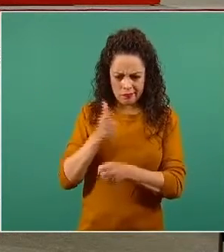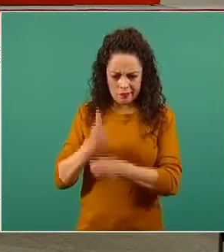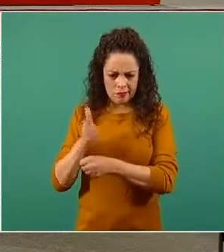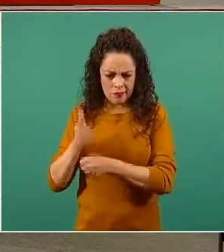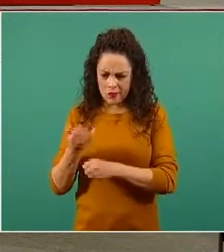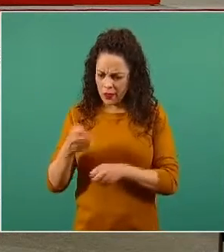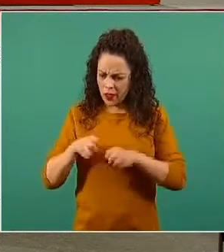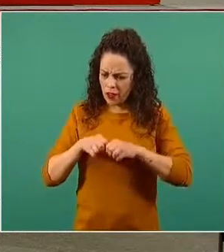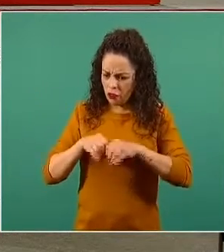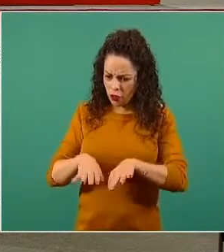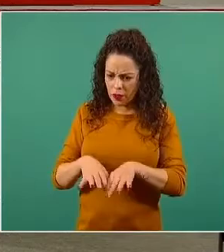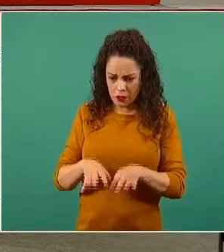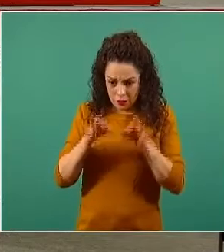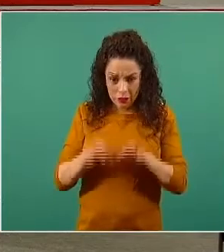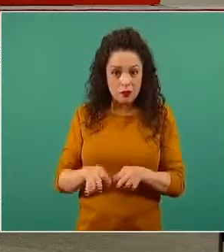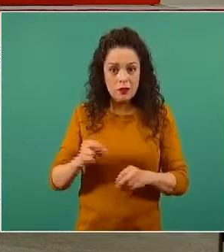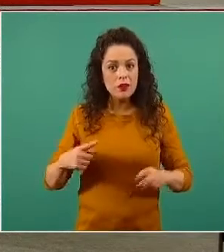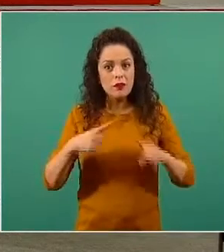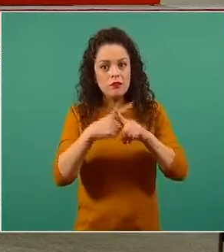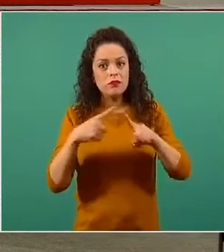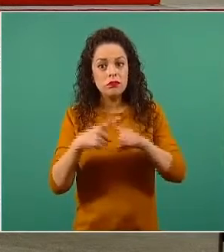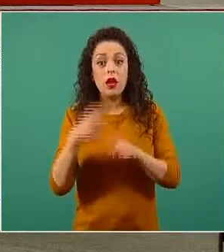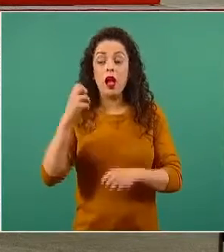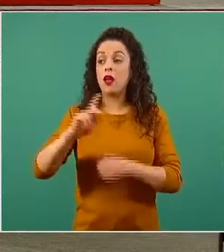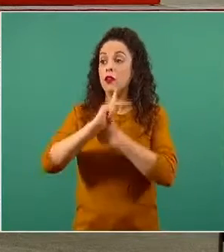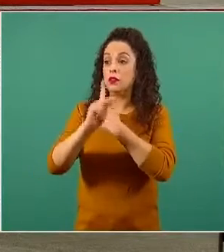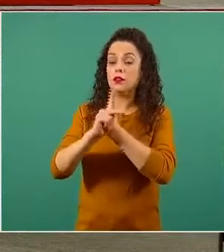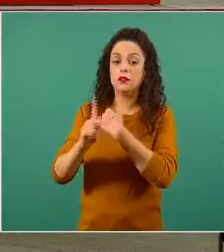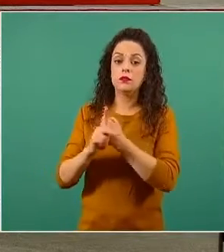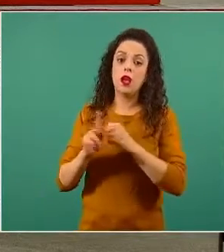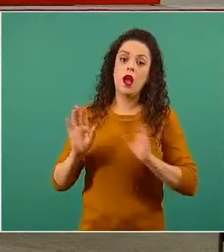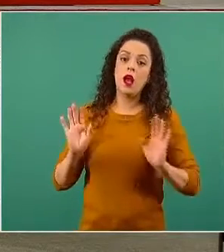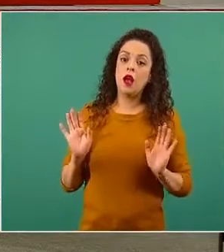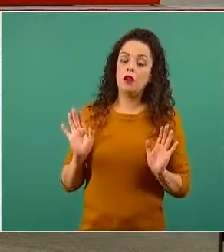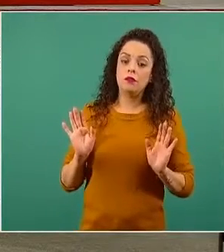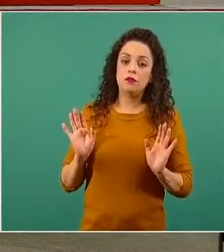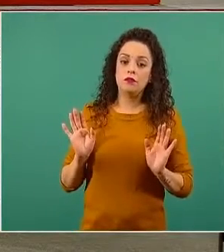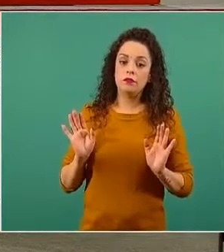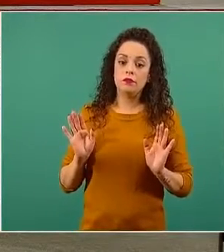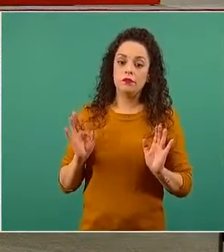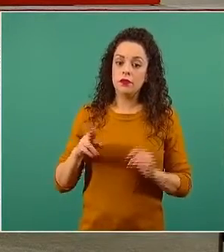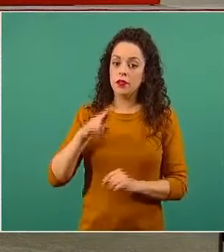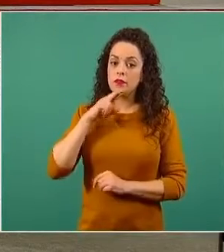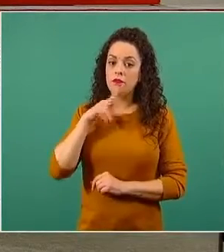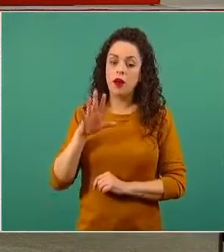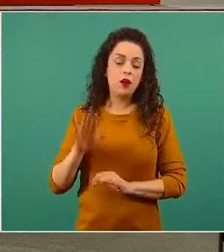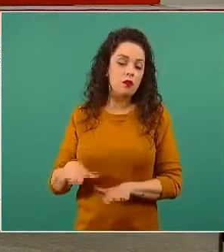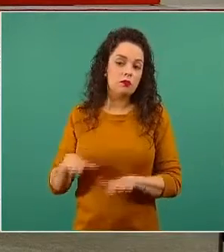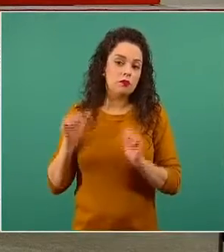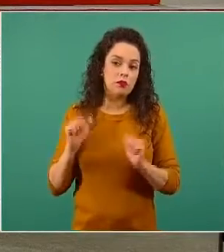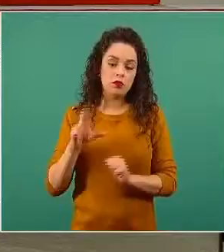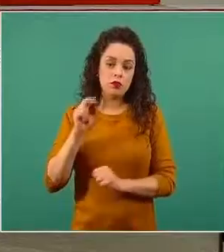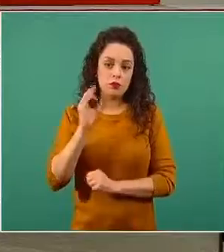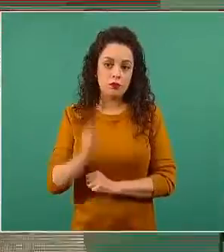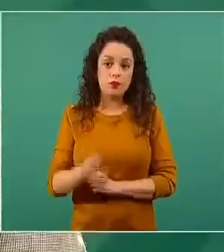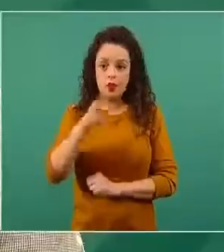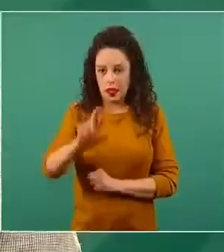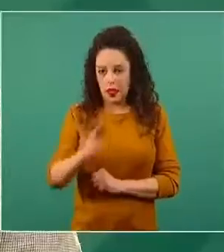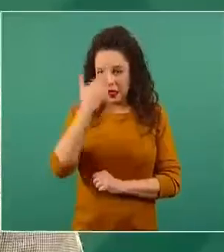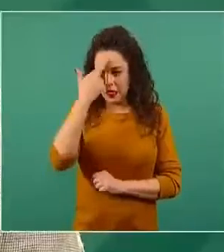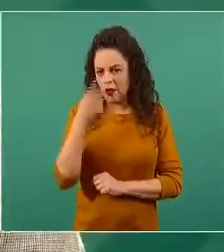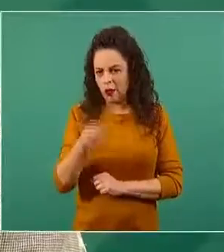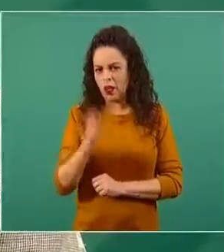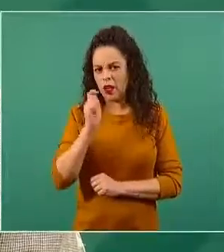información, generalmente los países empiezan a retirar esas sanciones estrictas. Recordarán que esto pasó con el tema